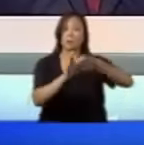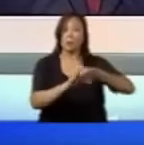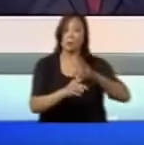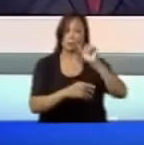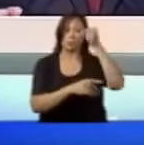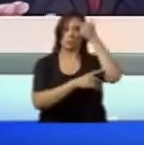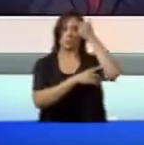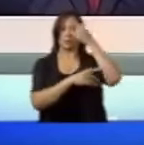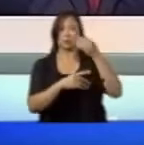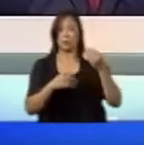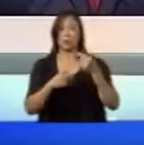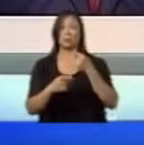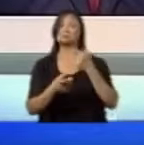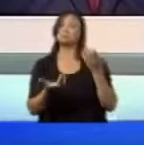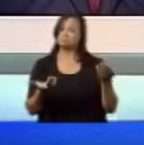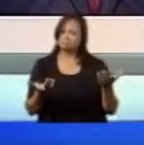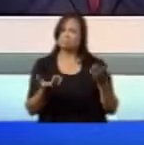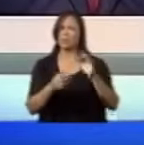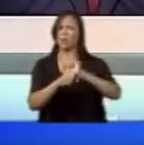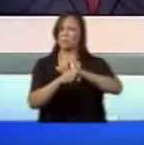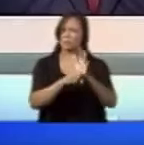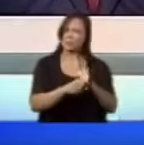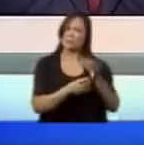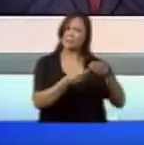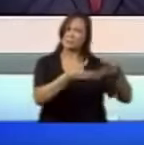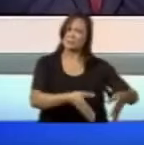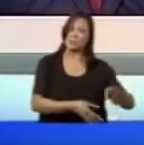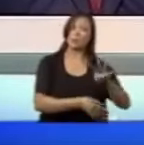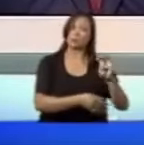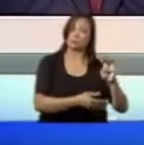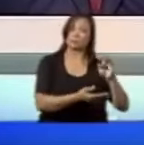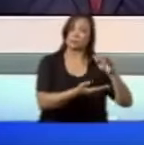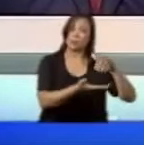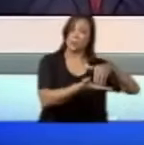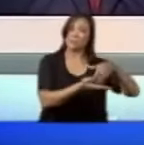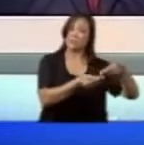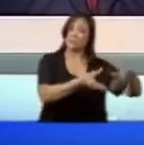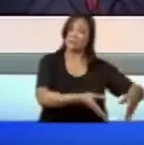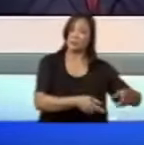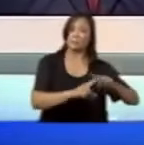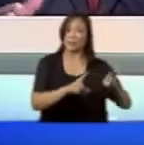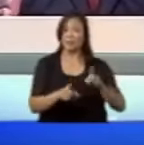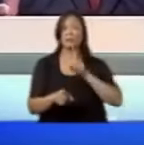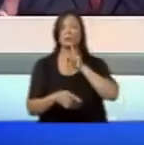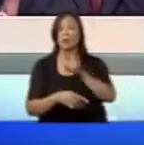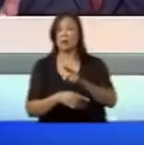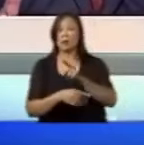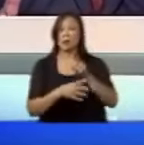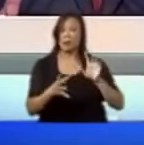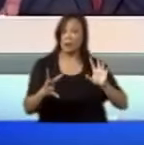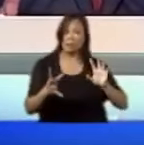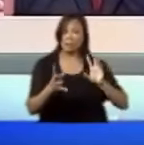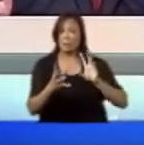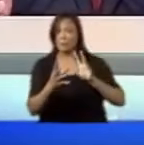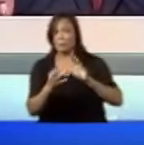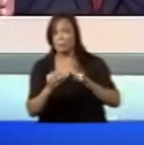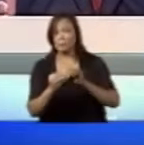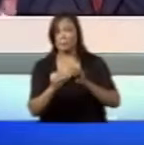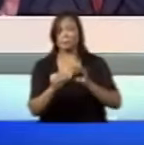su gestión de gobierno. Reconocemos que con la pandemia se perdieron 400.000 empleos, pero en realidad en lo que